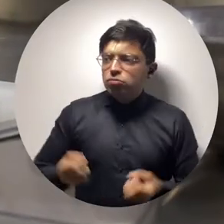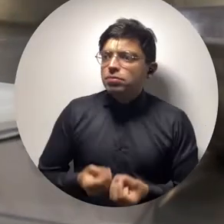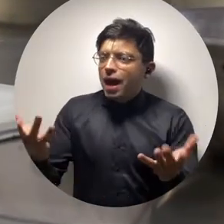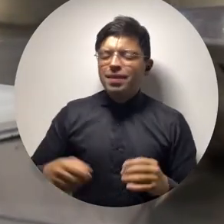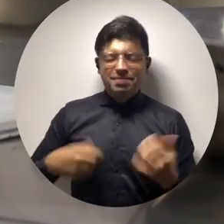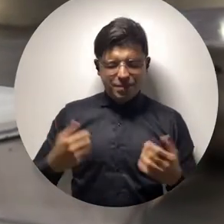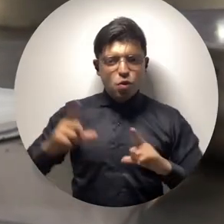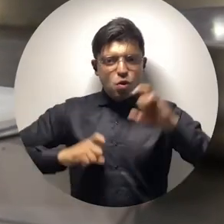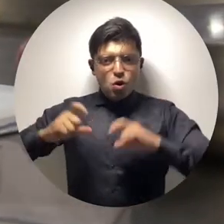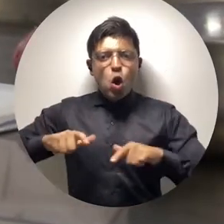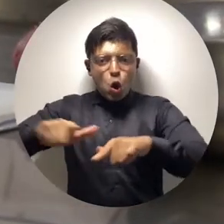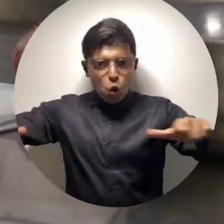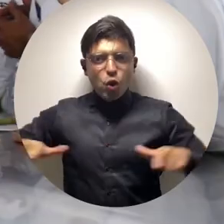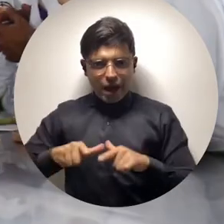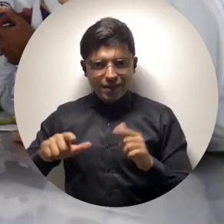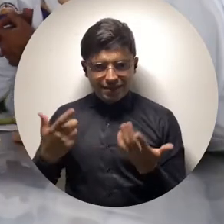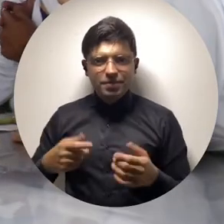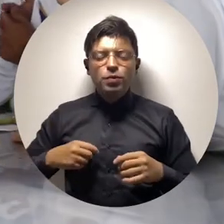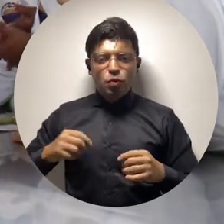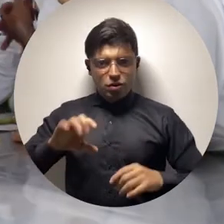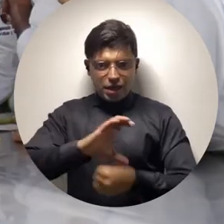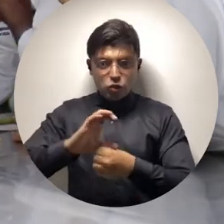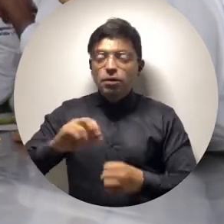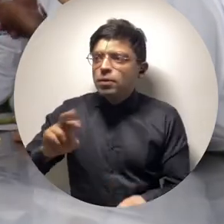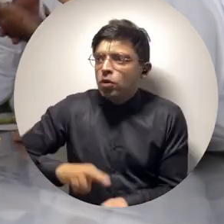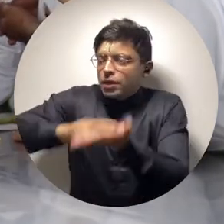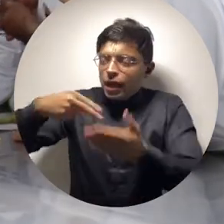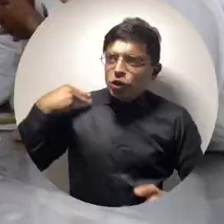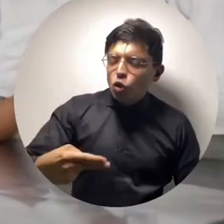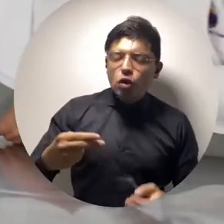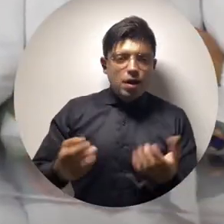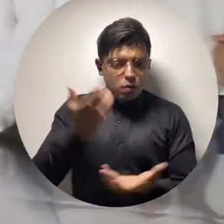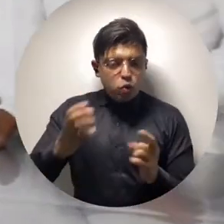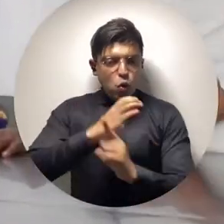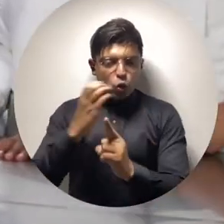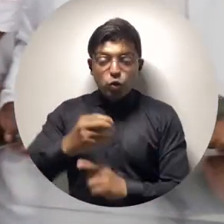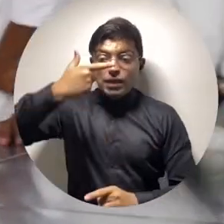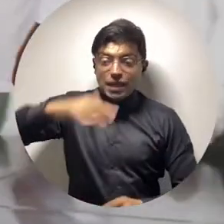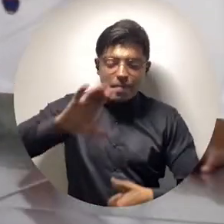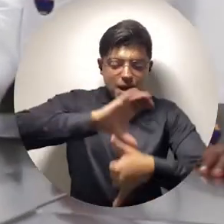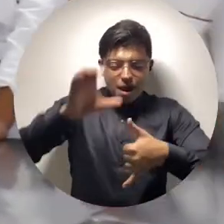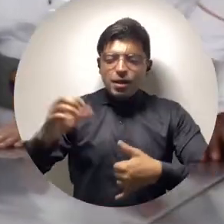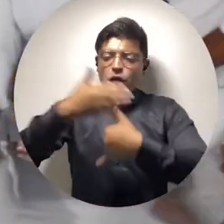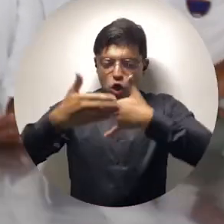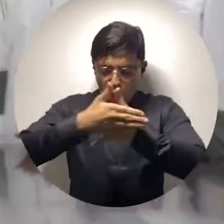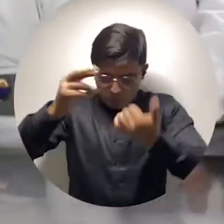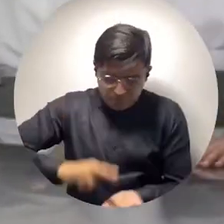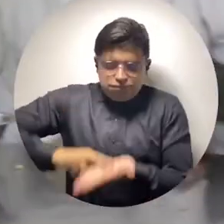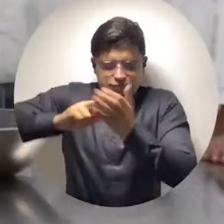establecimientos turísticos de la ciudad para rescatar la historia y la cultura gastronómica de santa marta la región caribe y el